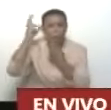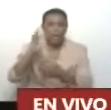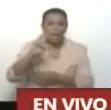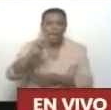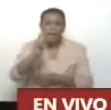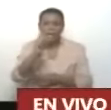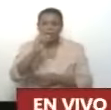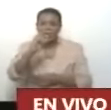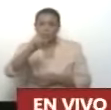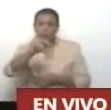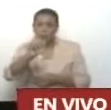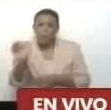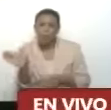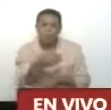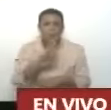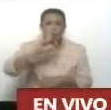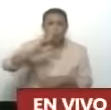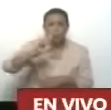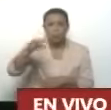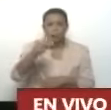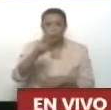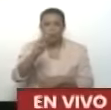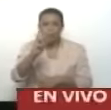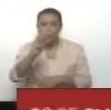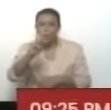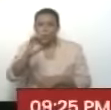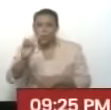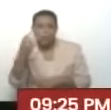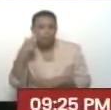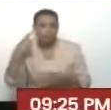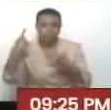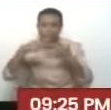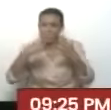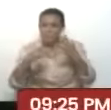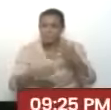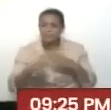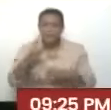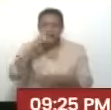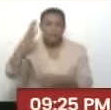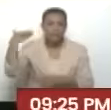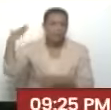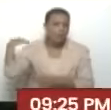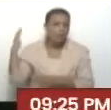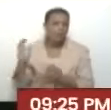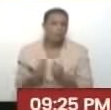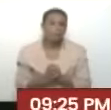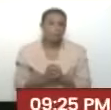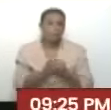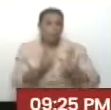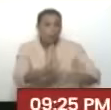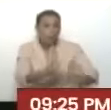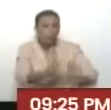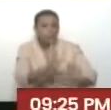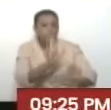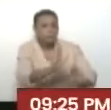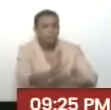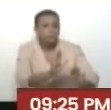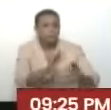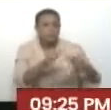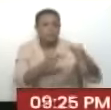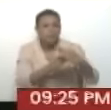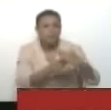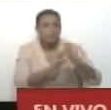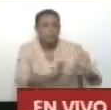tiuna, por lo cual nosotros nos paramos al frente de esta batalla y le hemos dado un alto al gobierno nefasto de